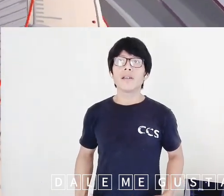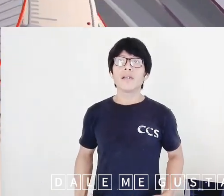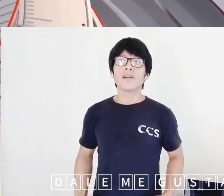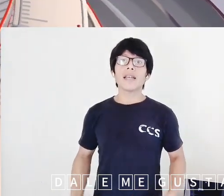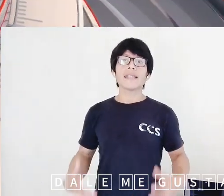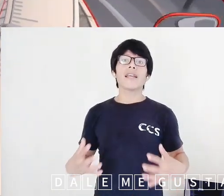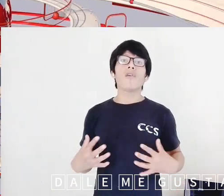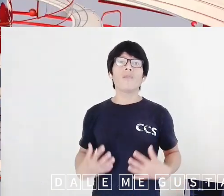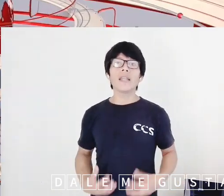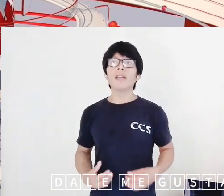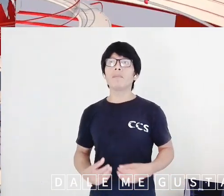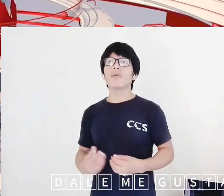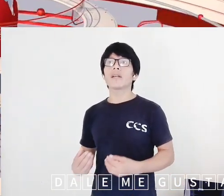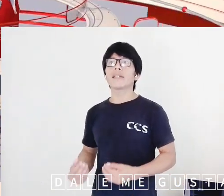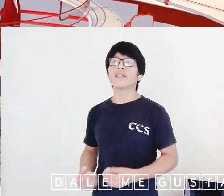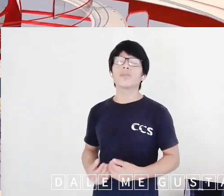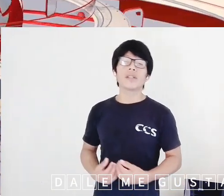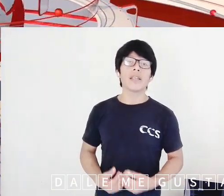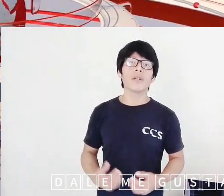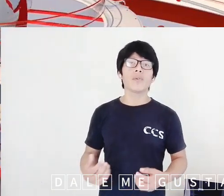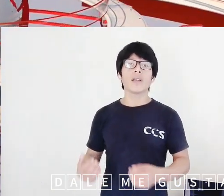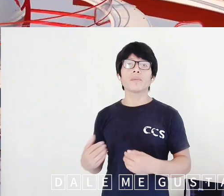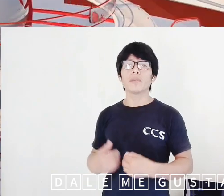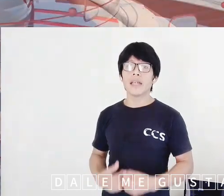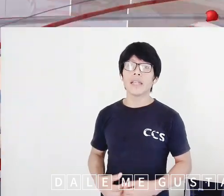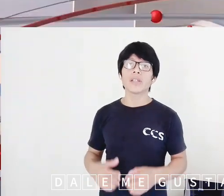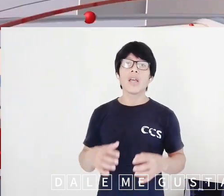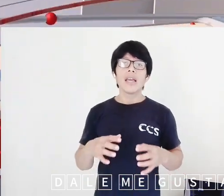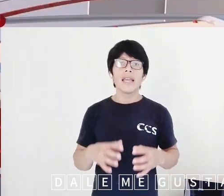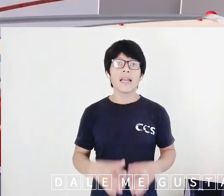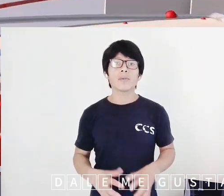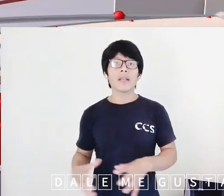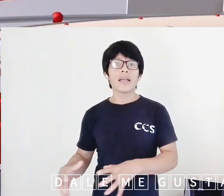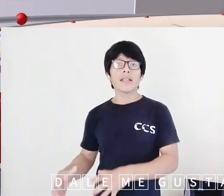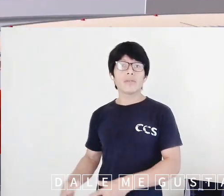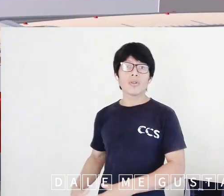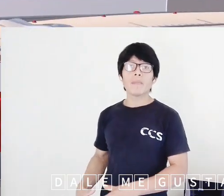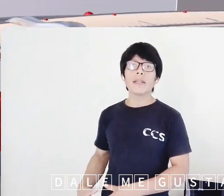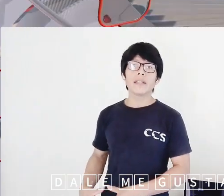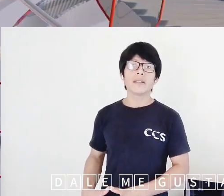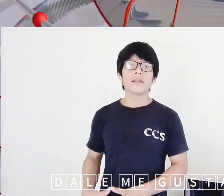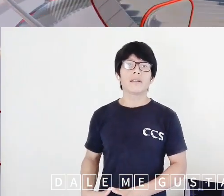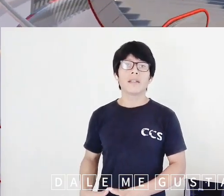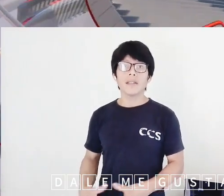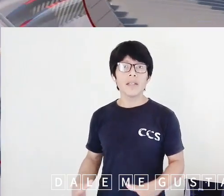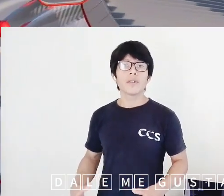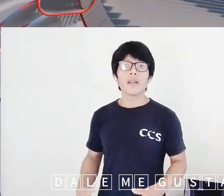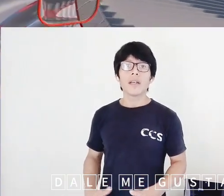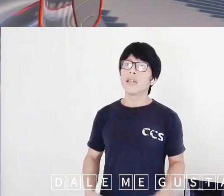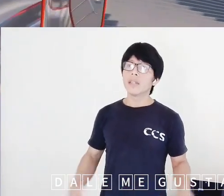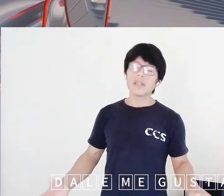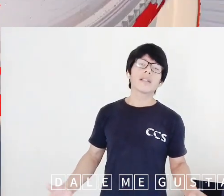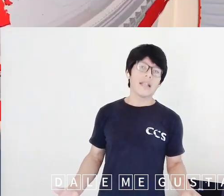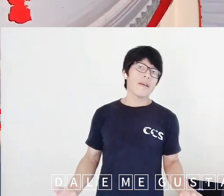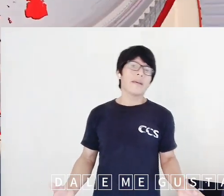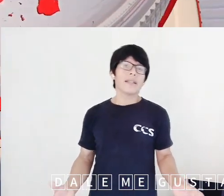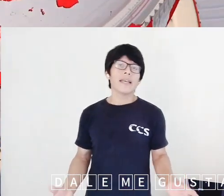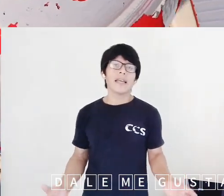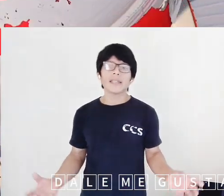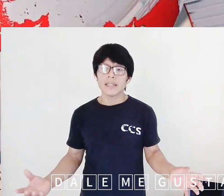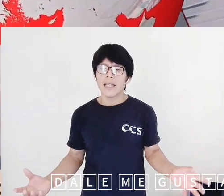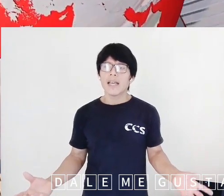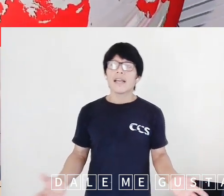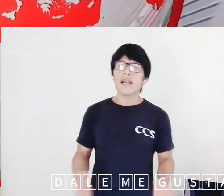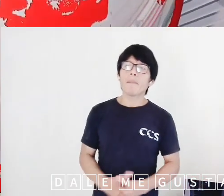vestiduras, o sea, se ofenden por lo que está sucediendo con las mujeres en la actualidad en nuestro país. En serio. Y